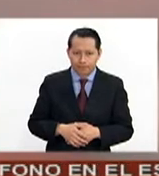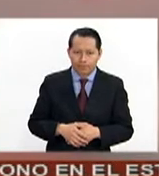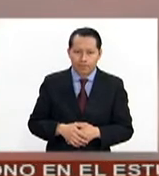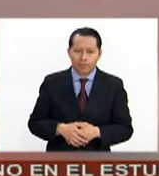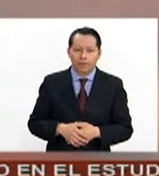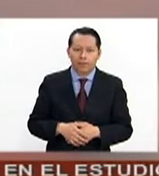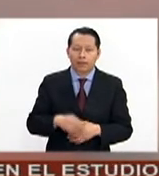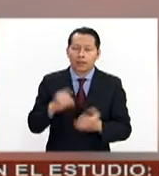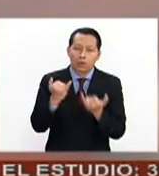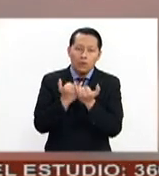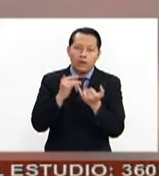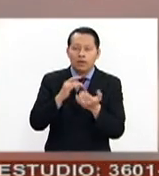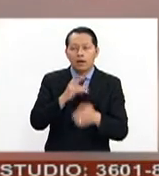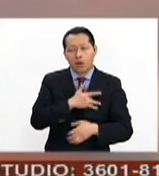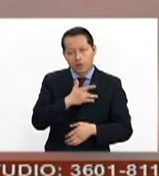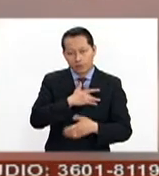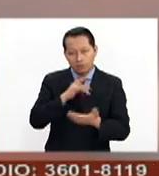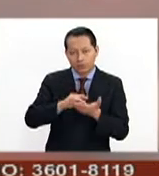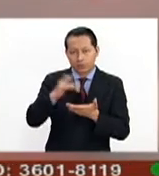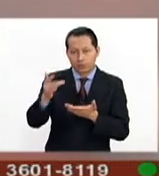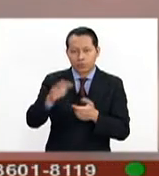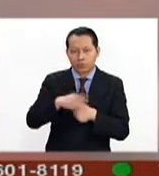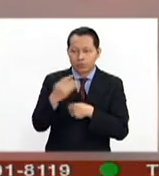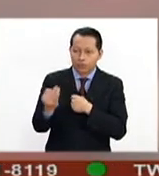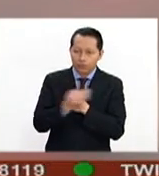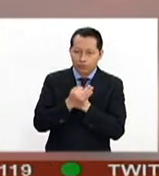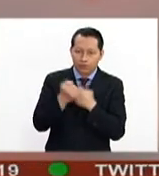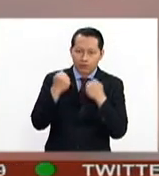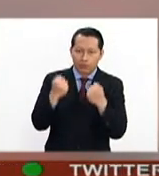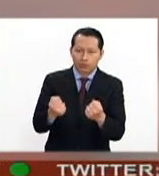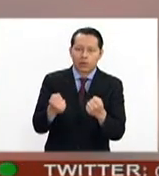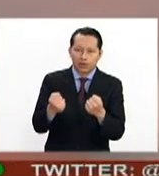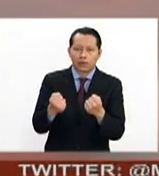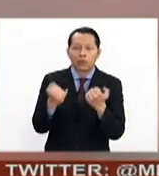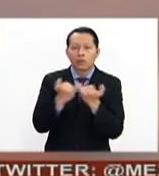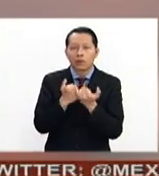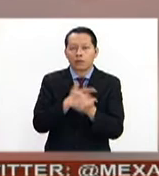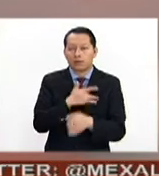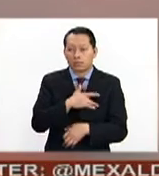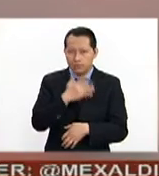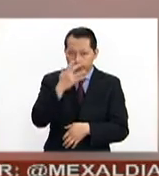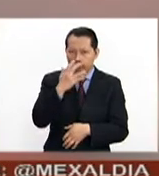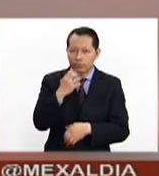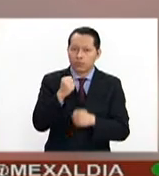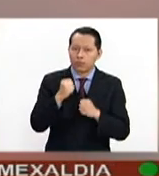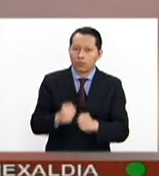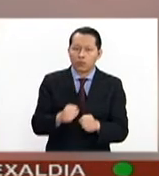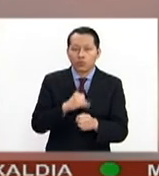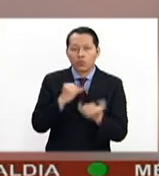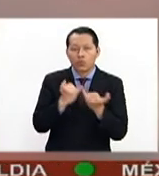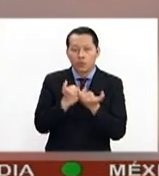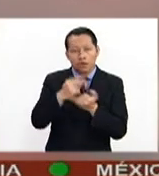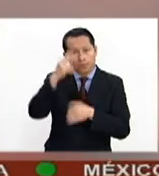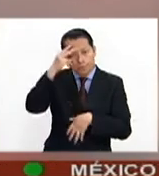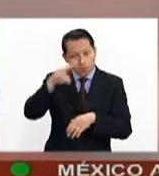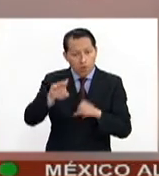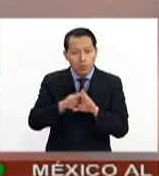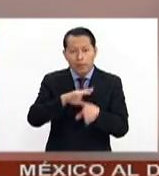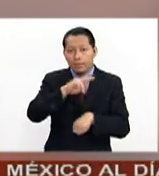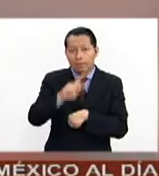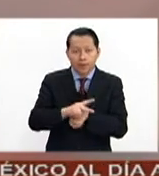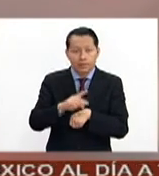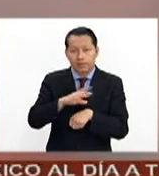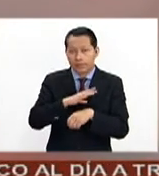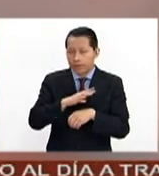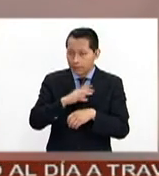Lo cual agradecemos de corazón. Esto nos fortalece, esto nos da la convicción de que México, insisto, como una nación